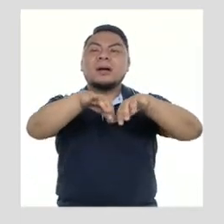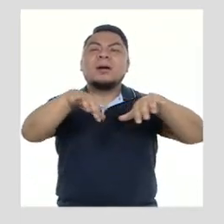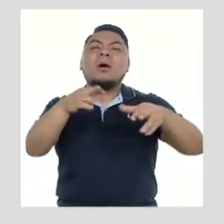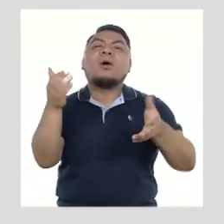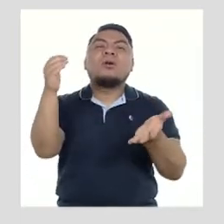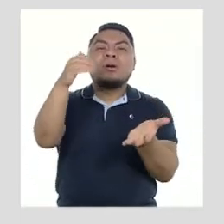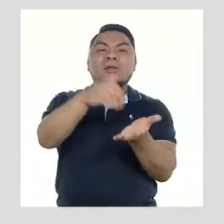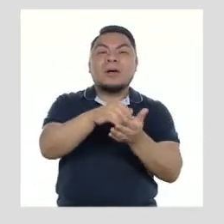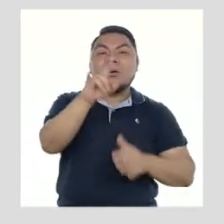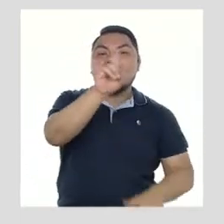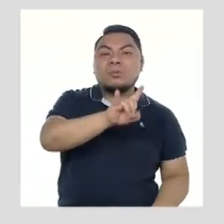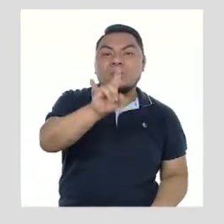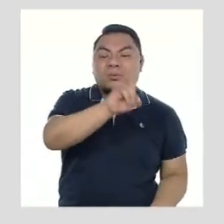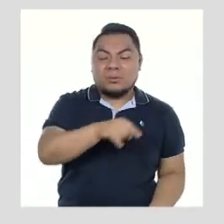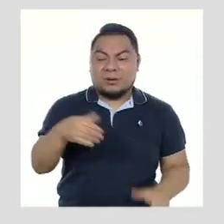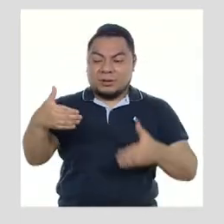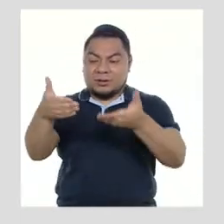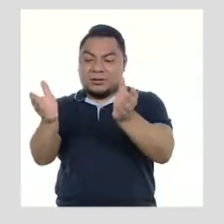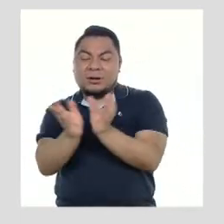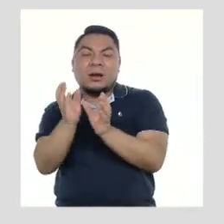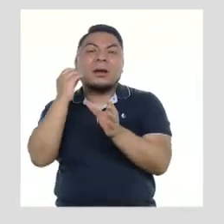reusar.